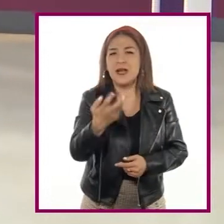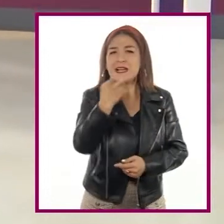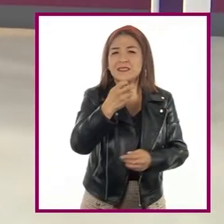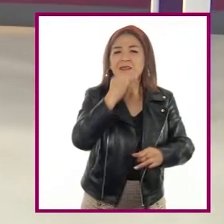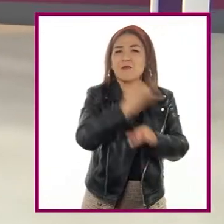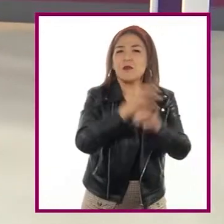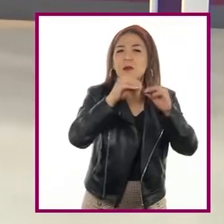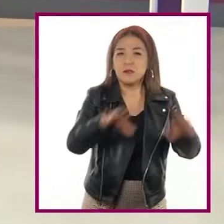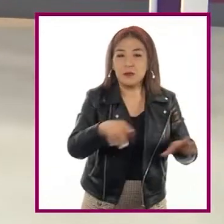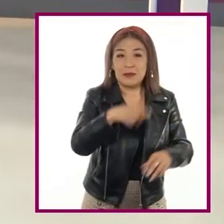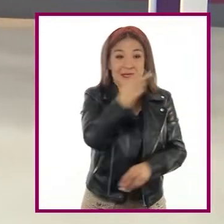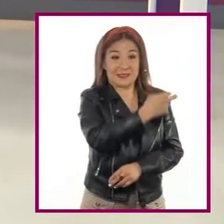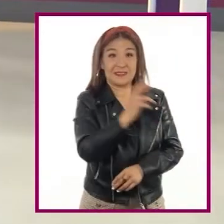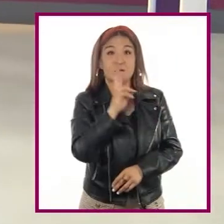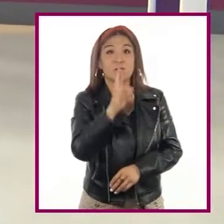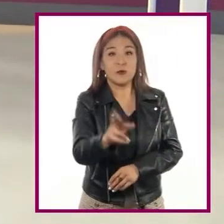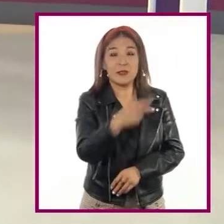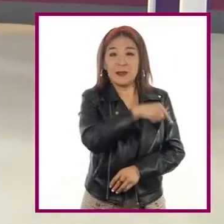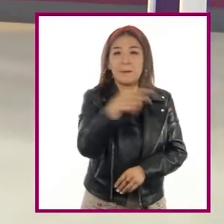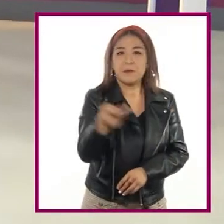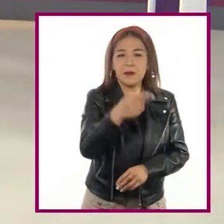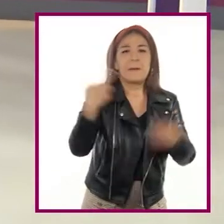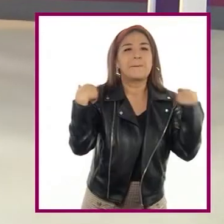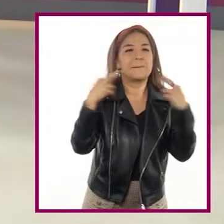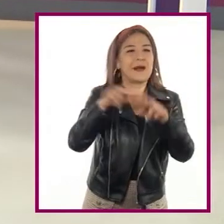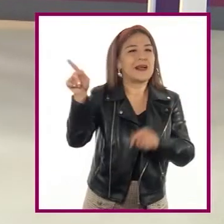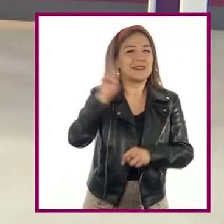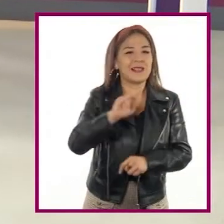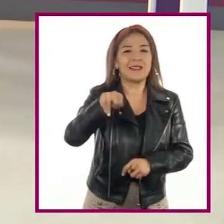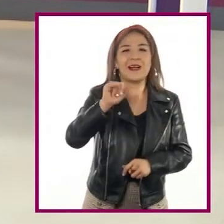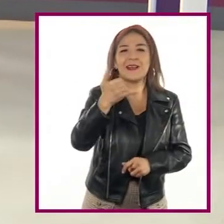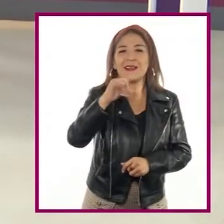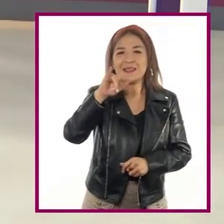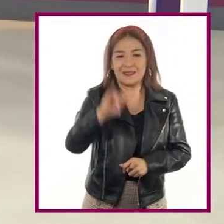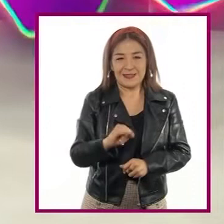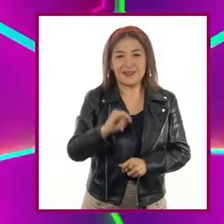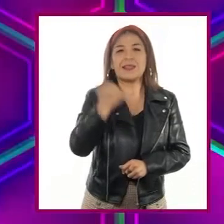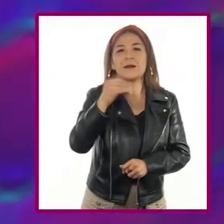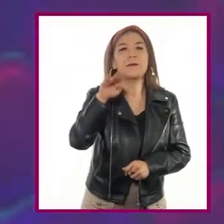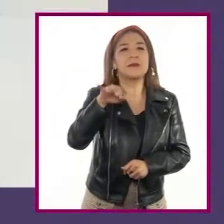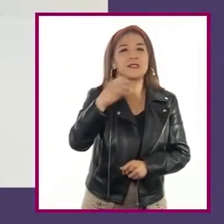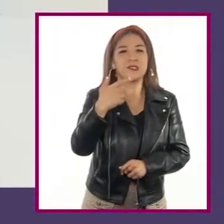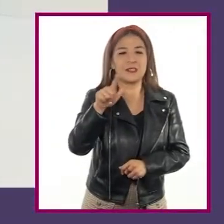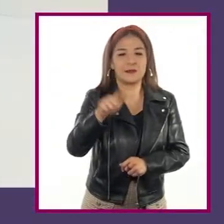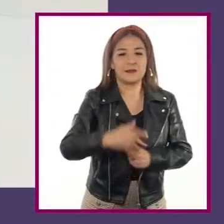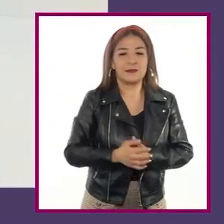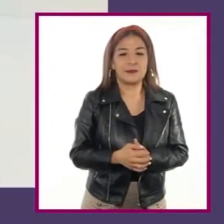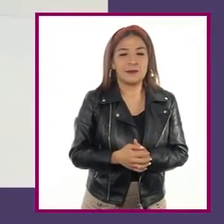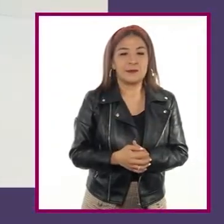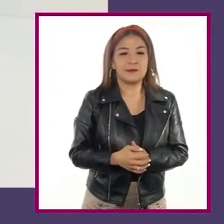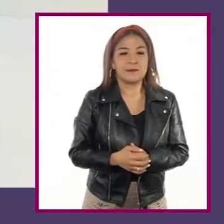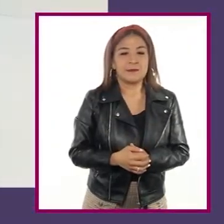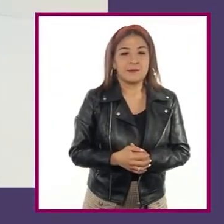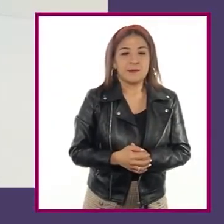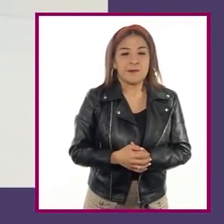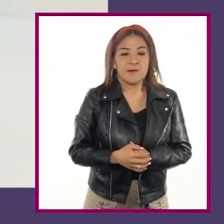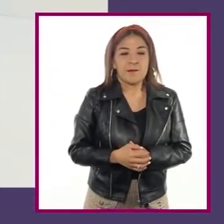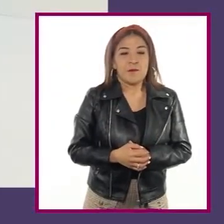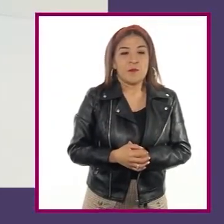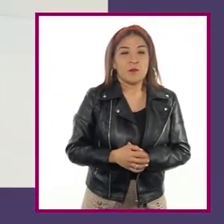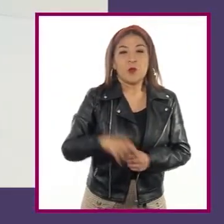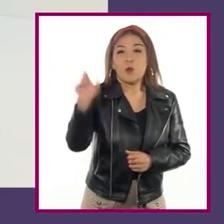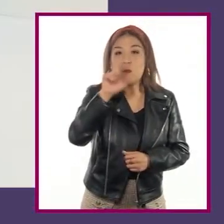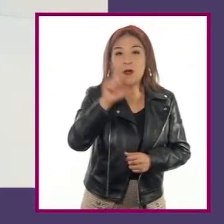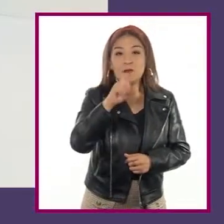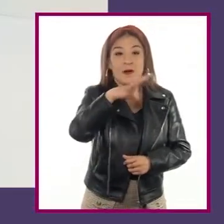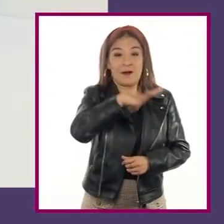Para responder a la pregunta, escuchemos a las maestras Nayeli Rosas y Michelle Cameras. Una vez que se cuente con